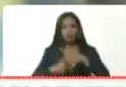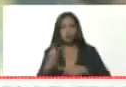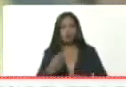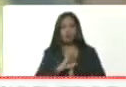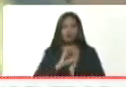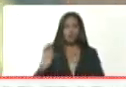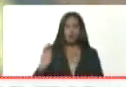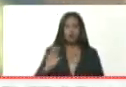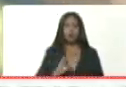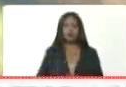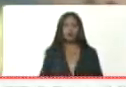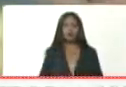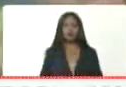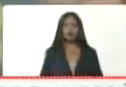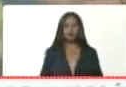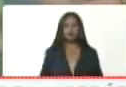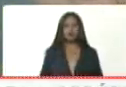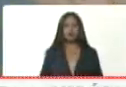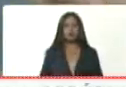patria